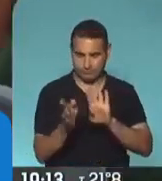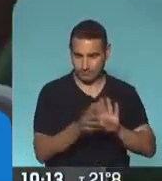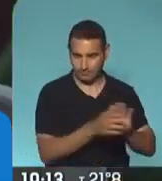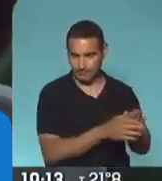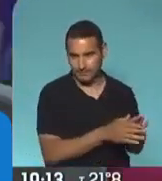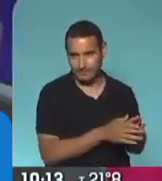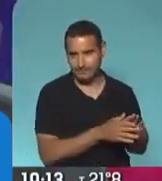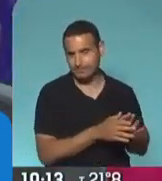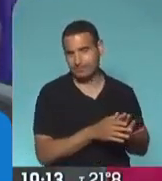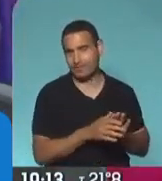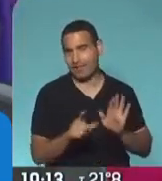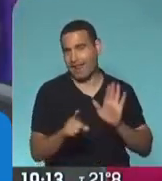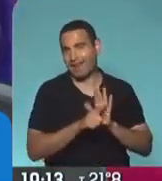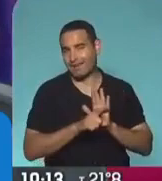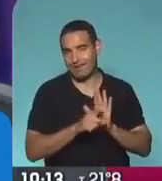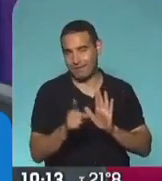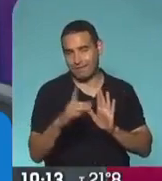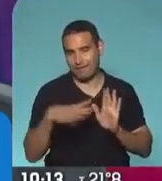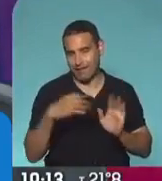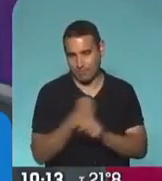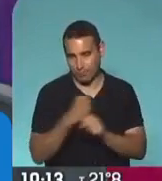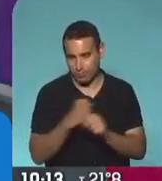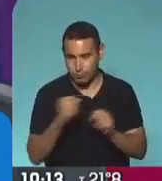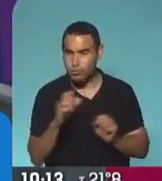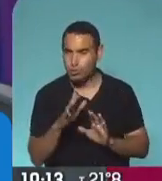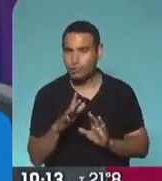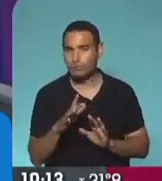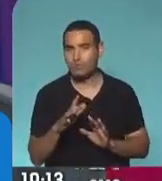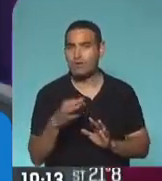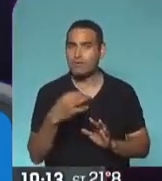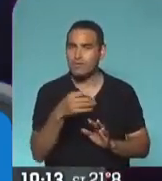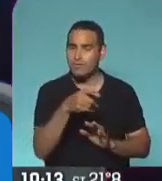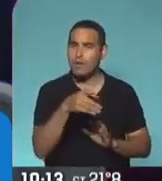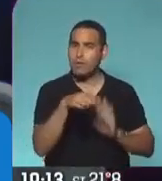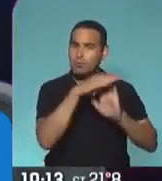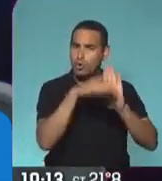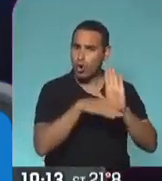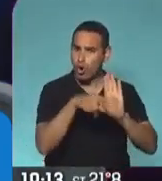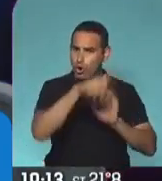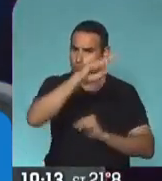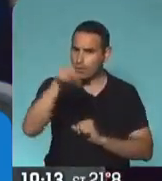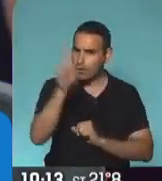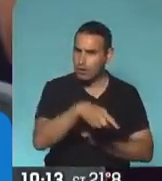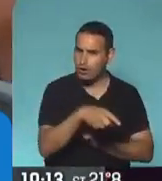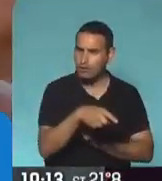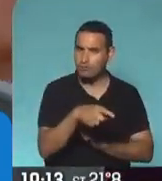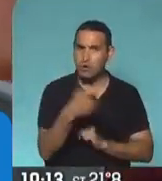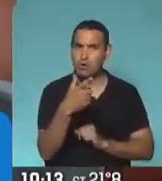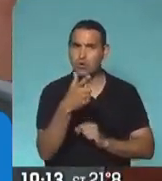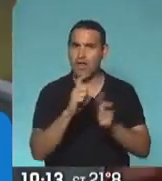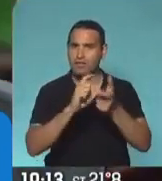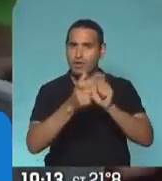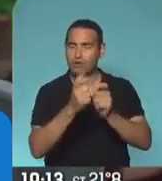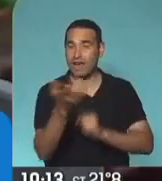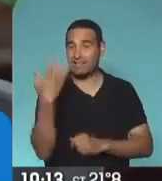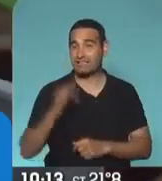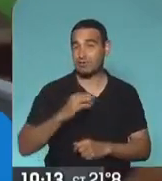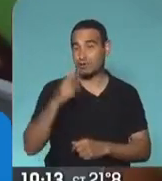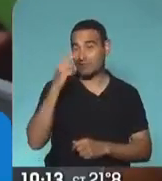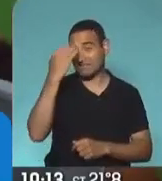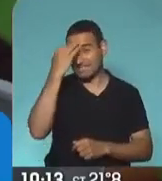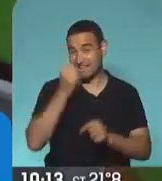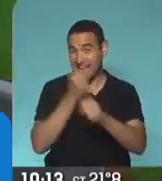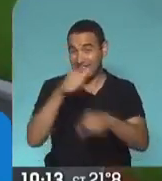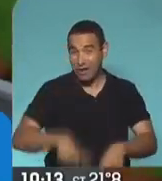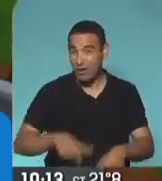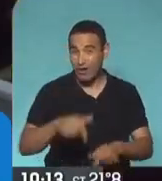que definitivamente no se sancionó, pero que se dé de baja este protocolo, que se derogue este protocolo, que no haya una modificación desde el 2015 hasta acá,